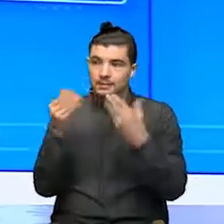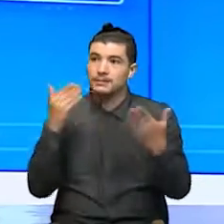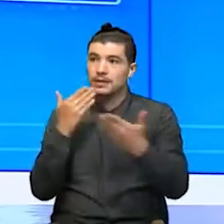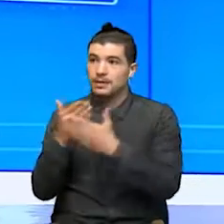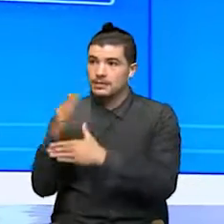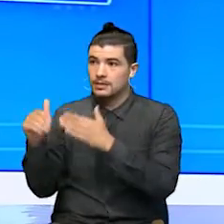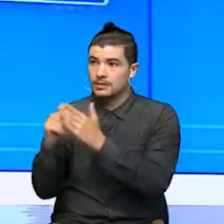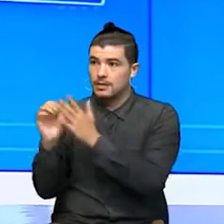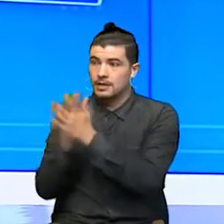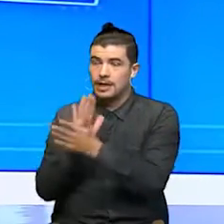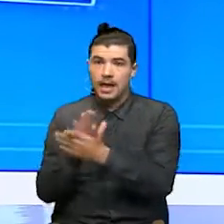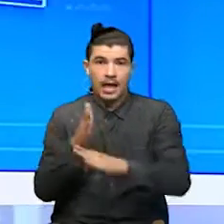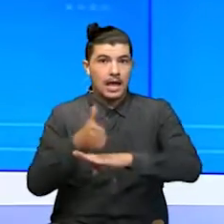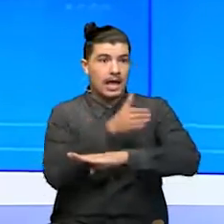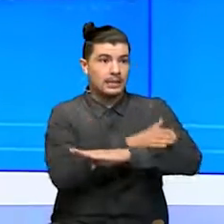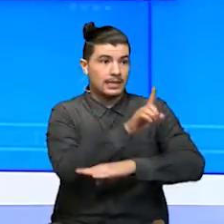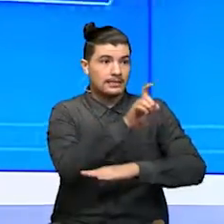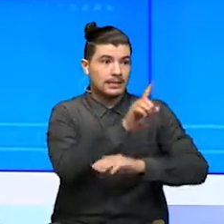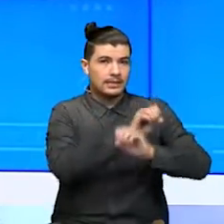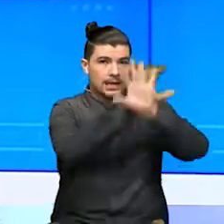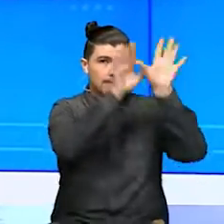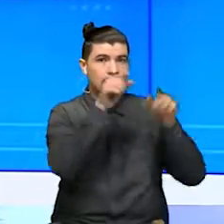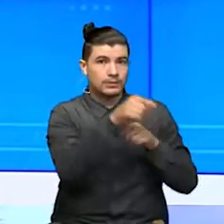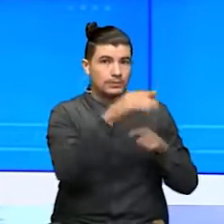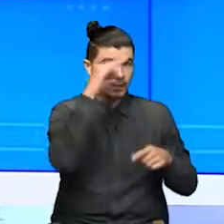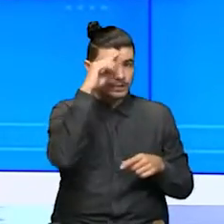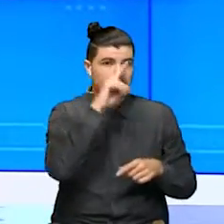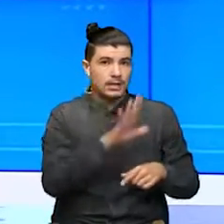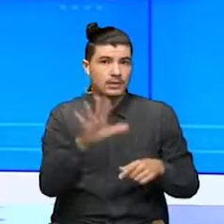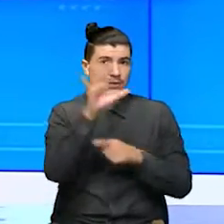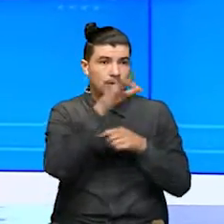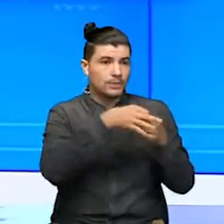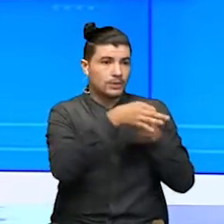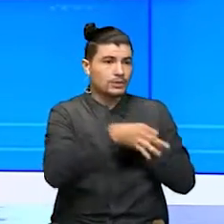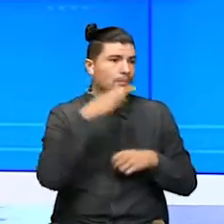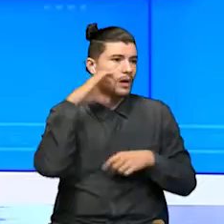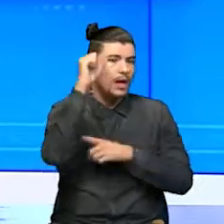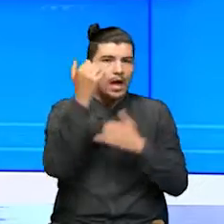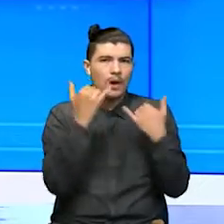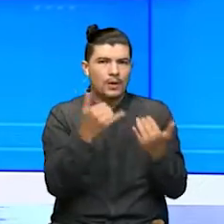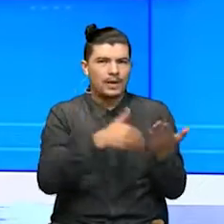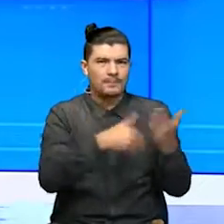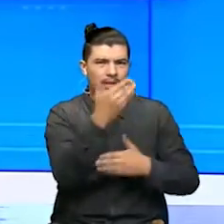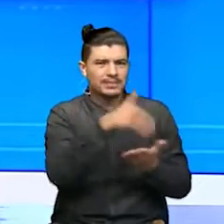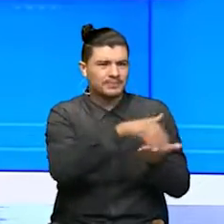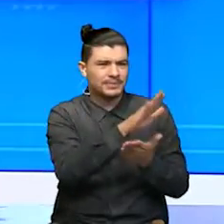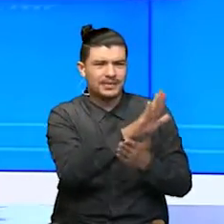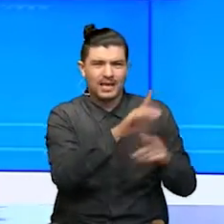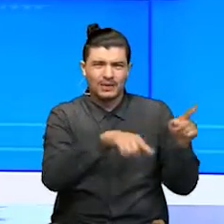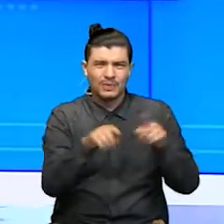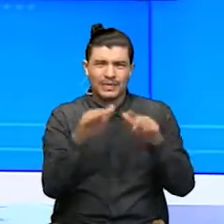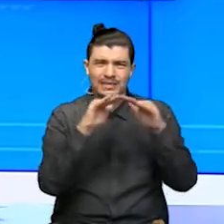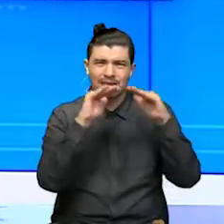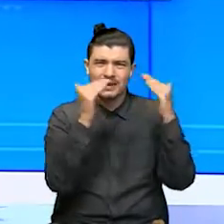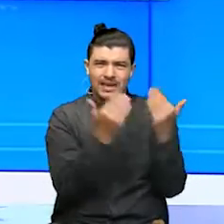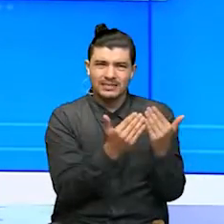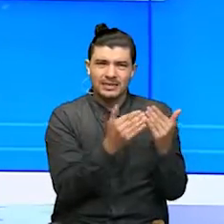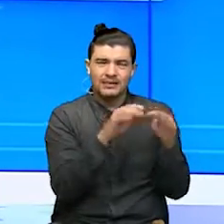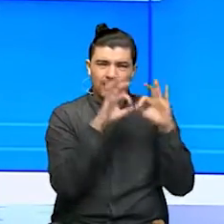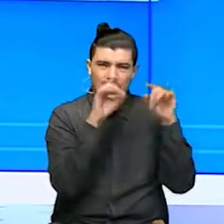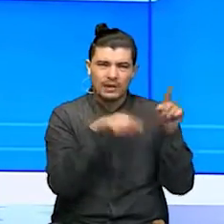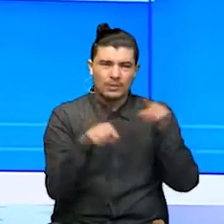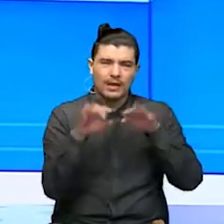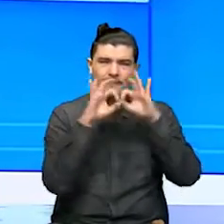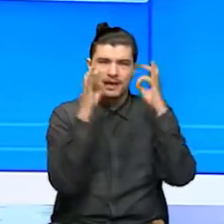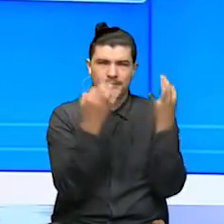Y a primera hora de hoy, las autoridades en Ocaña adelantaron un proceso de desalojo en contra de varias familias que habían invadido terrenos en un sector